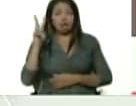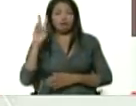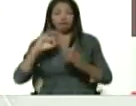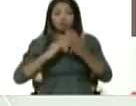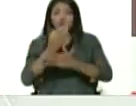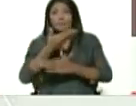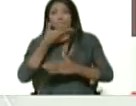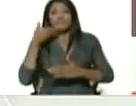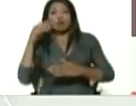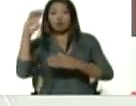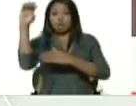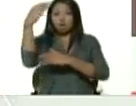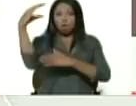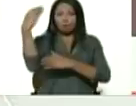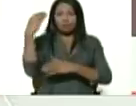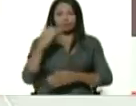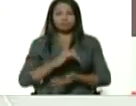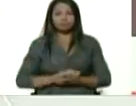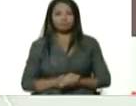mucho mejor que Colombia.